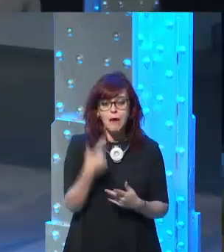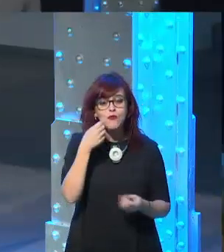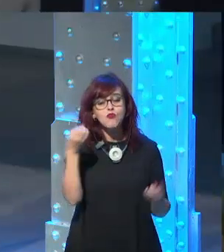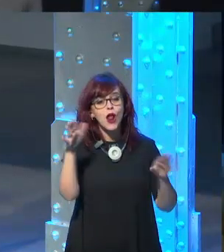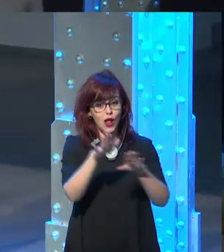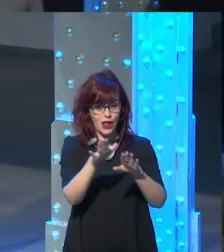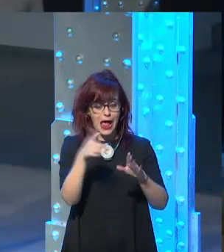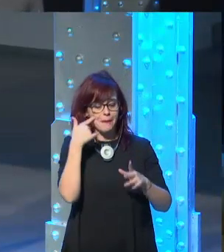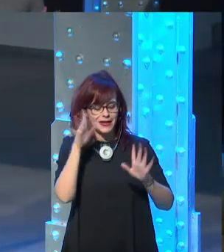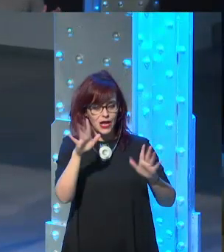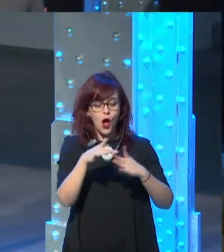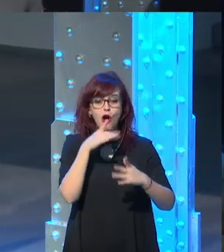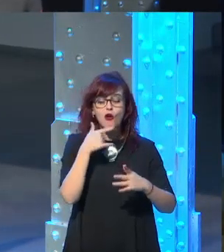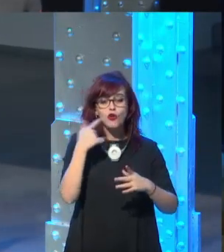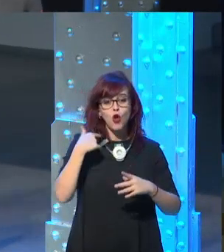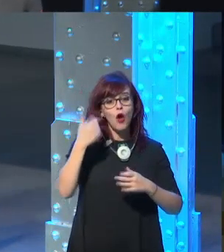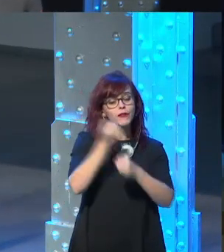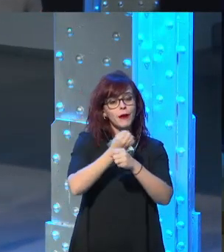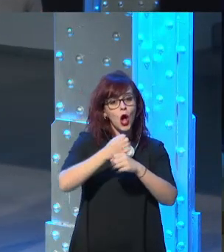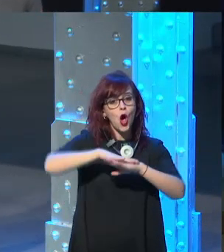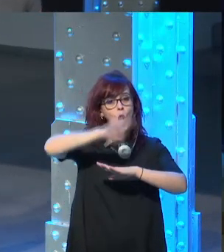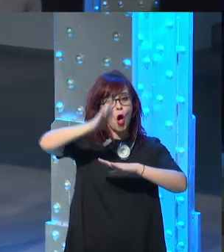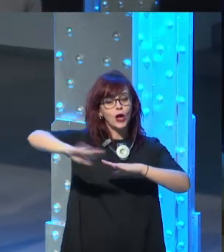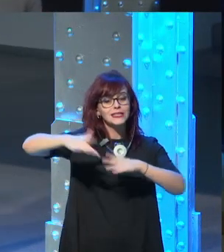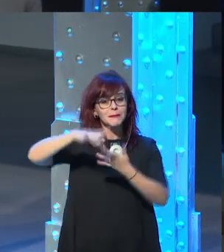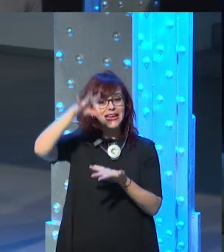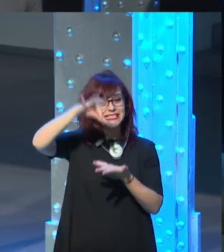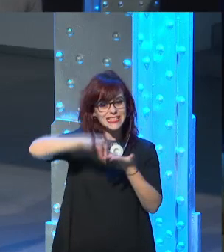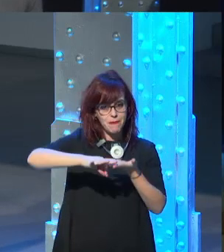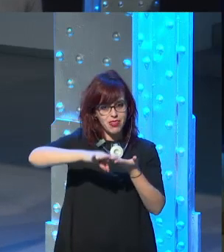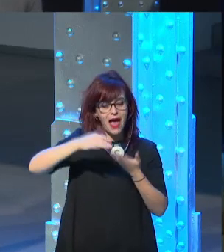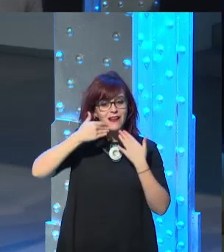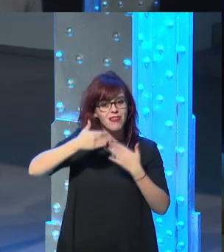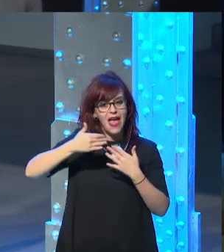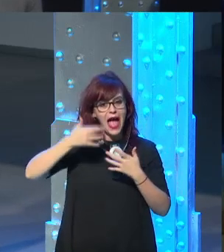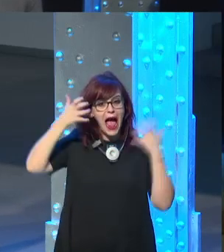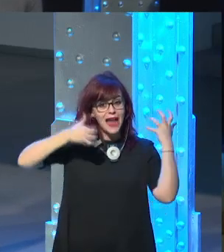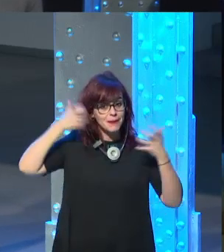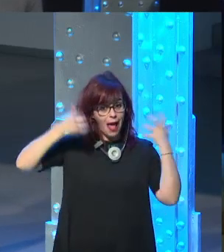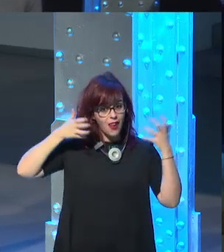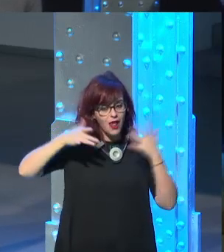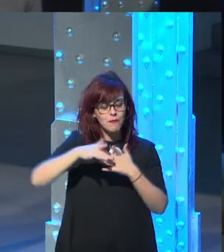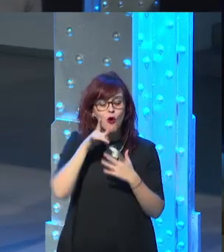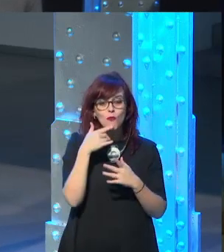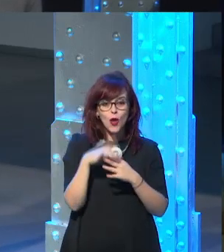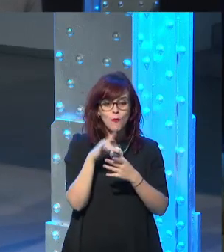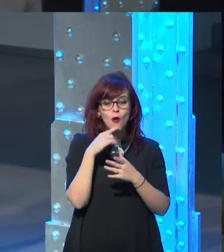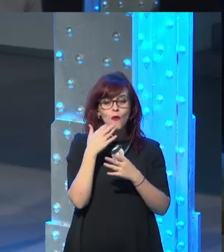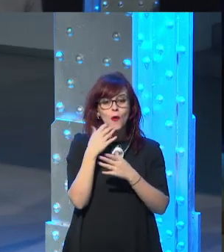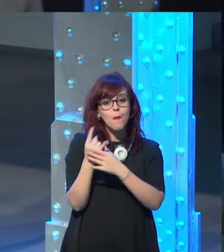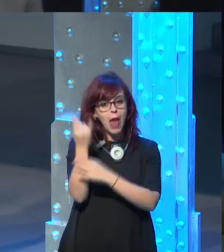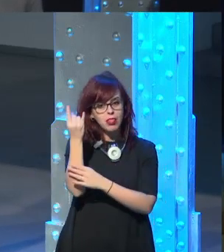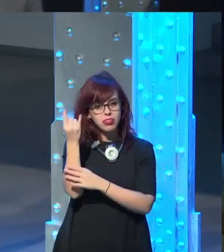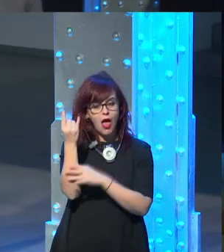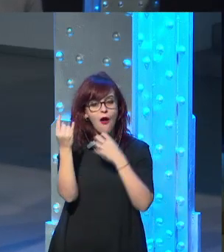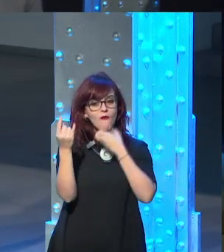Bueno, nuestra obra es un paisaje. Yo trabajo con dispersión de semillas por animales, entonces se trata de plantas que producen frutos